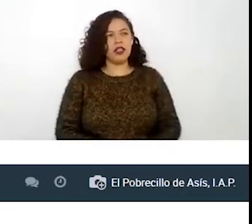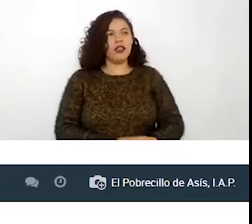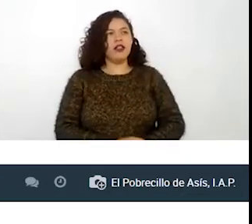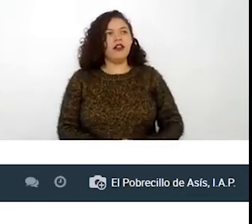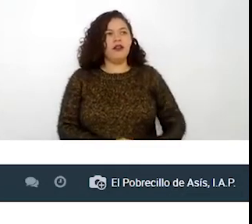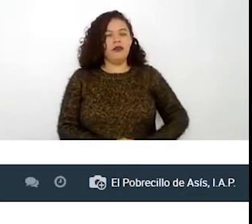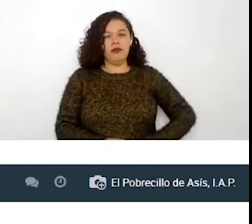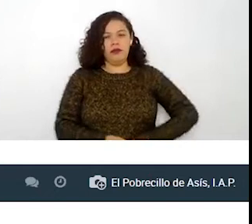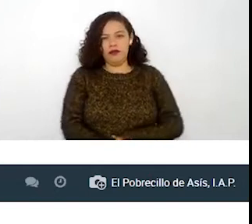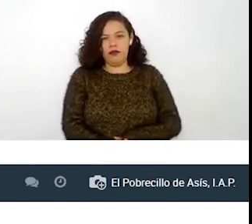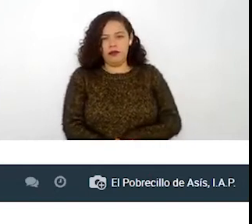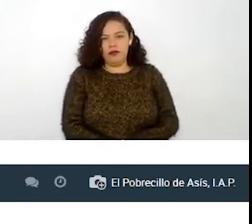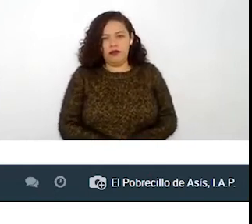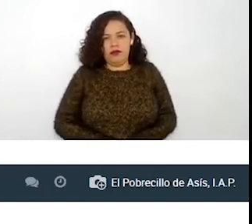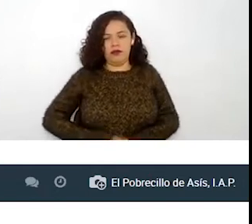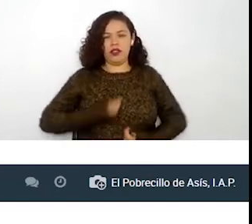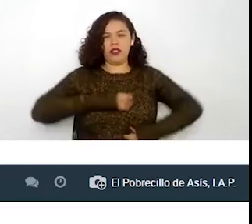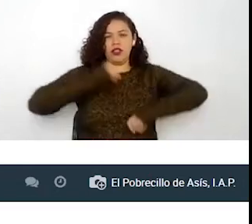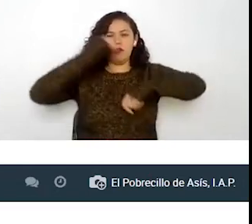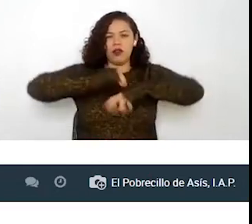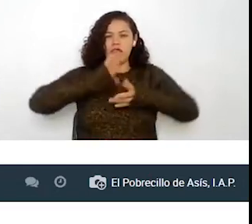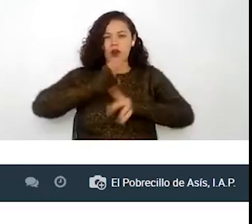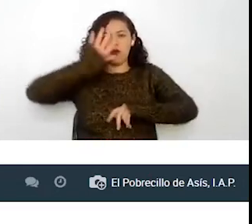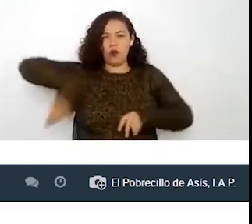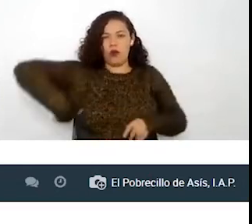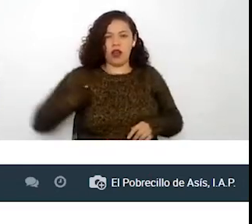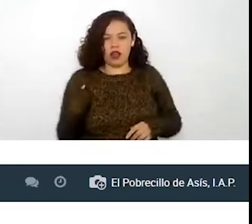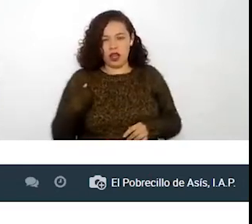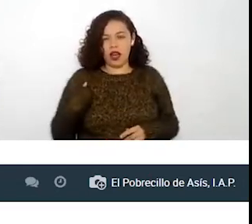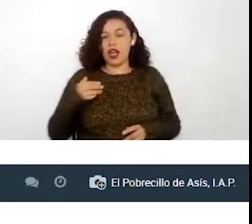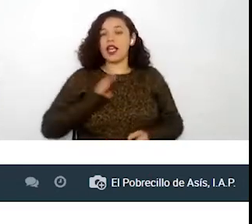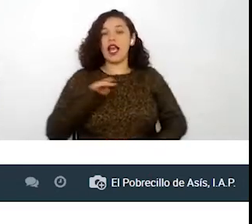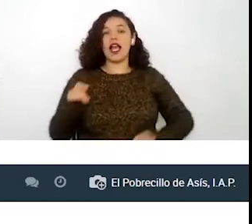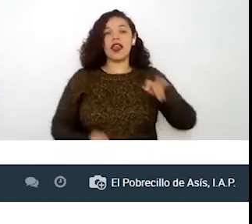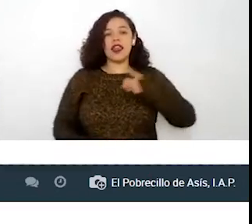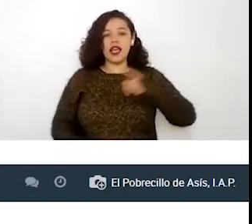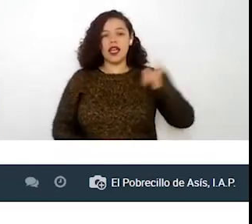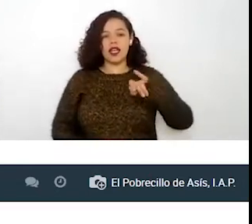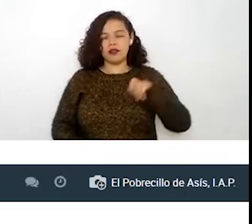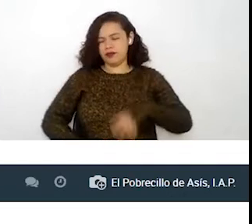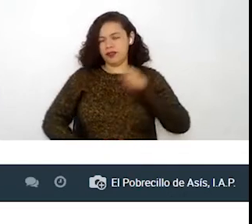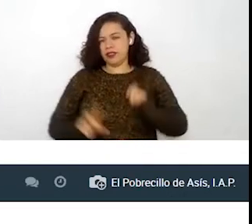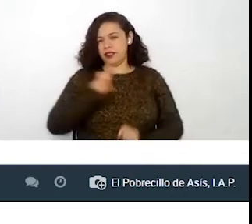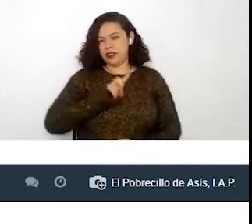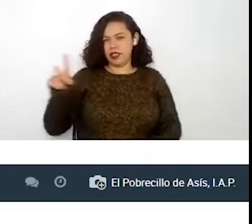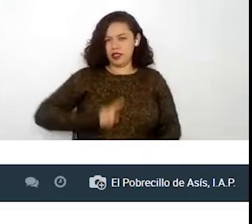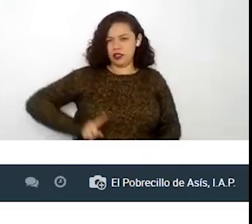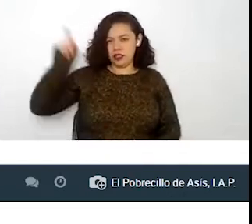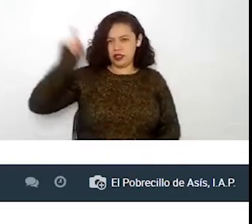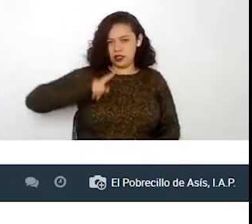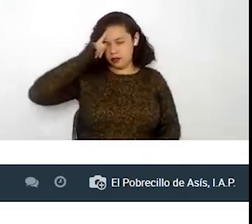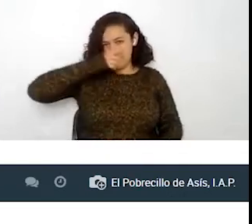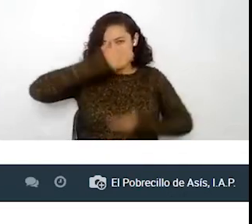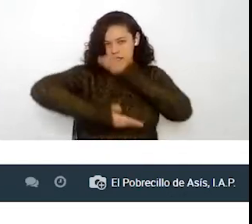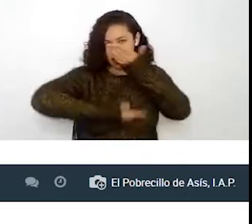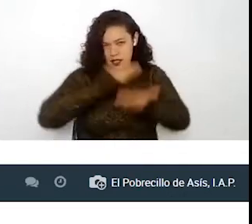guardar y aquí del lado superior derecho podemos ver el icono de servicios